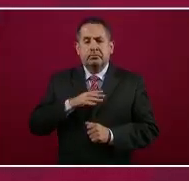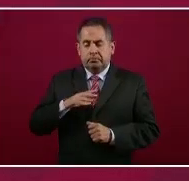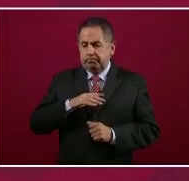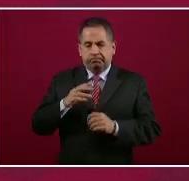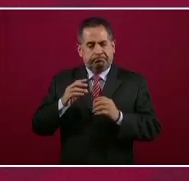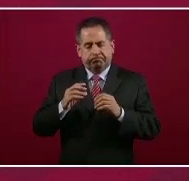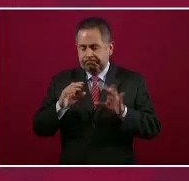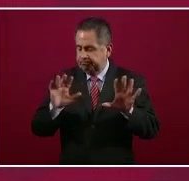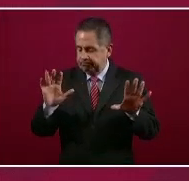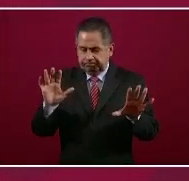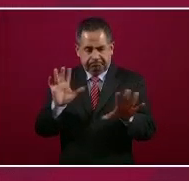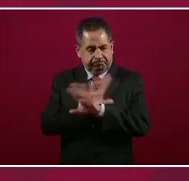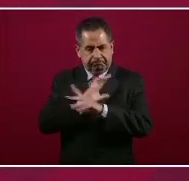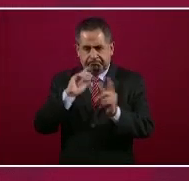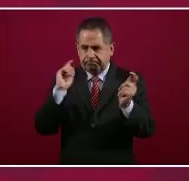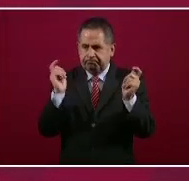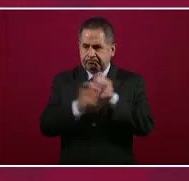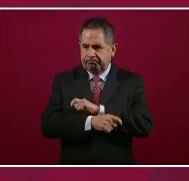renovación